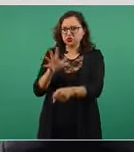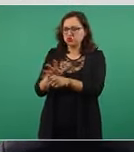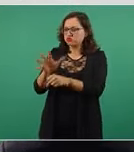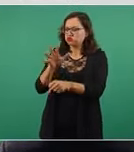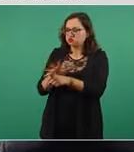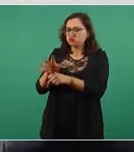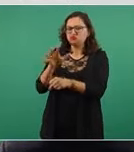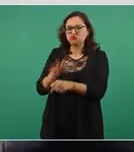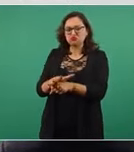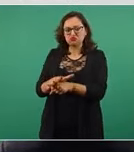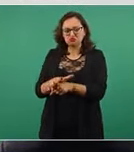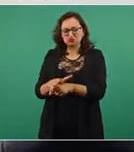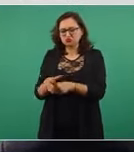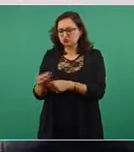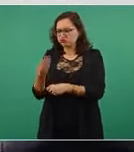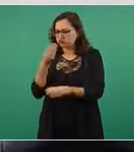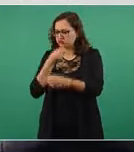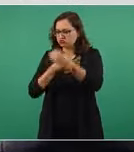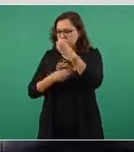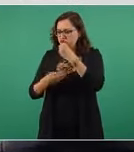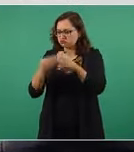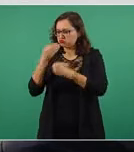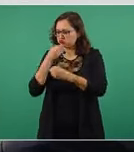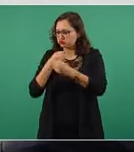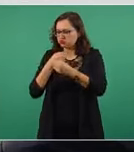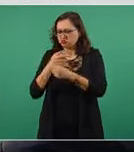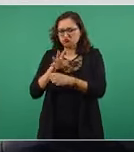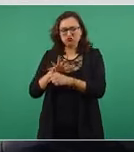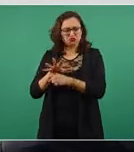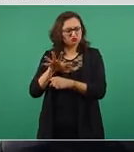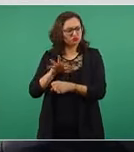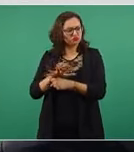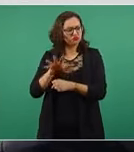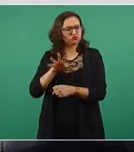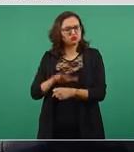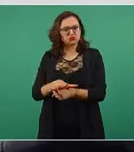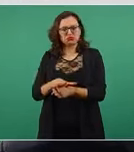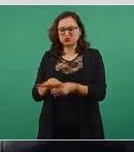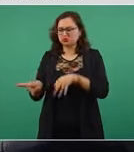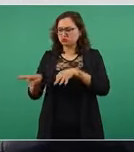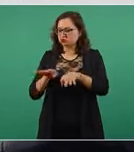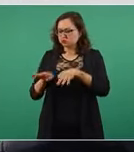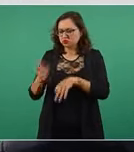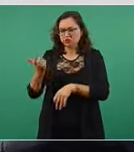normales, en una palabra, si su trabajo